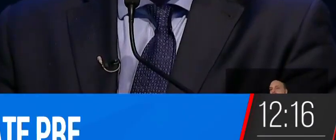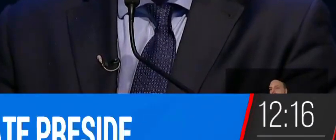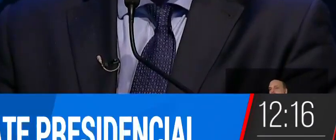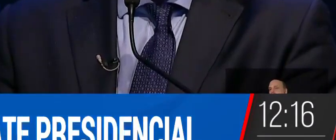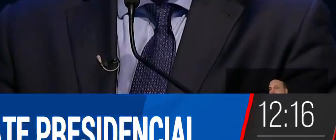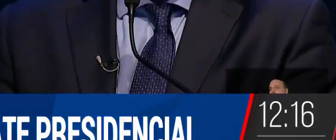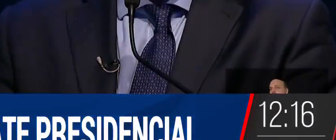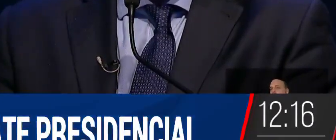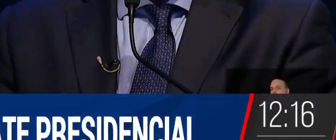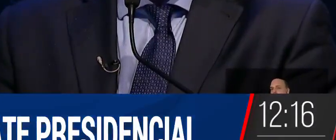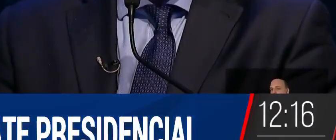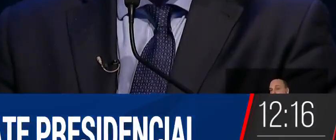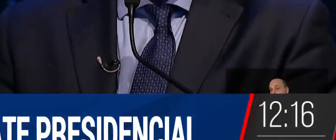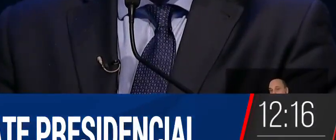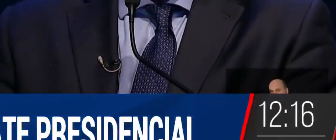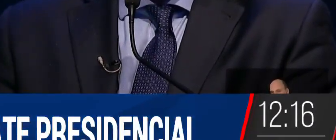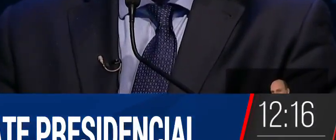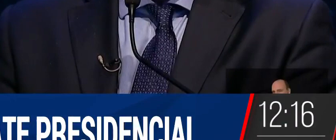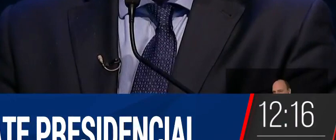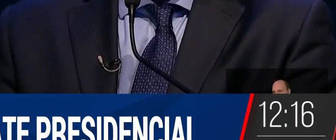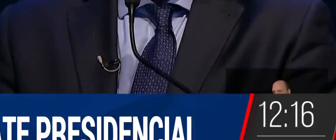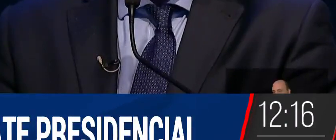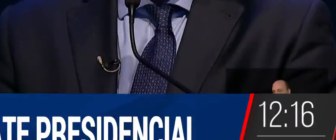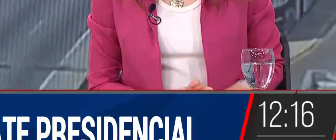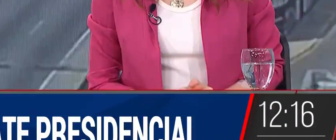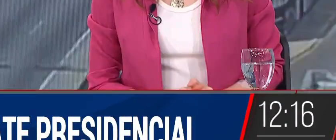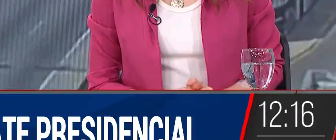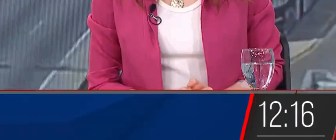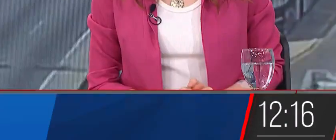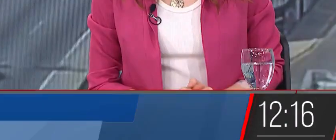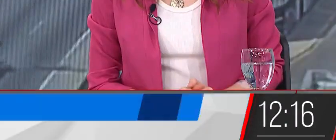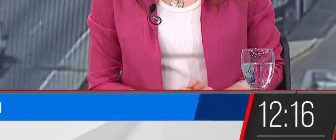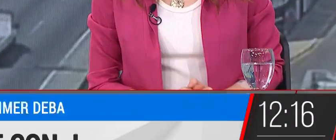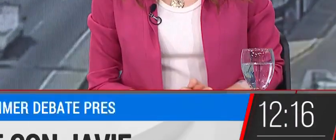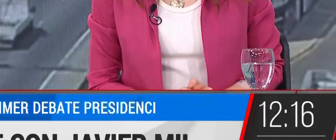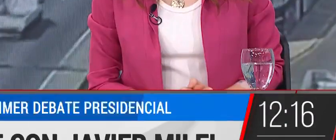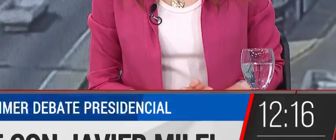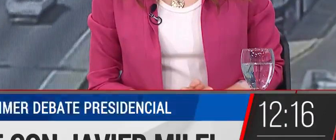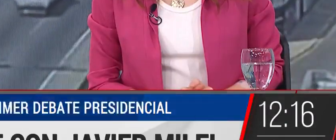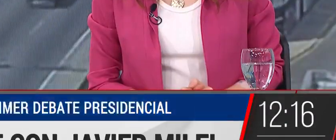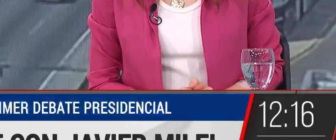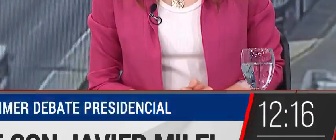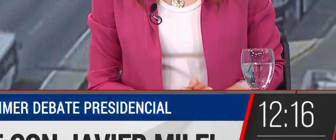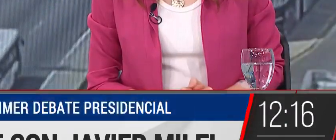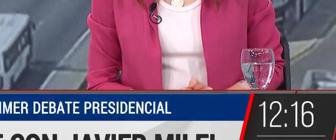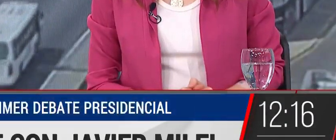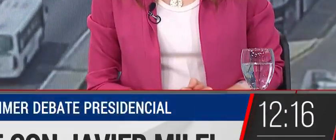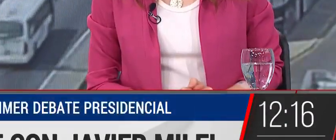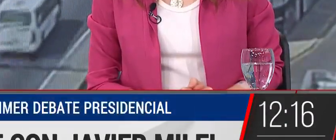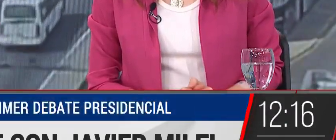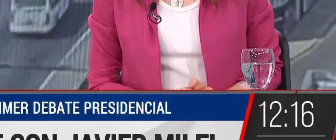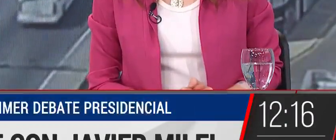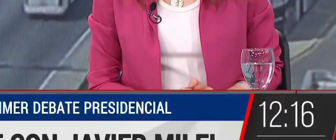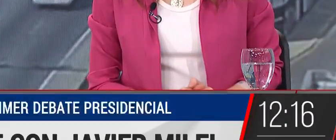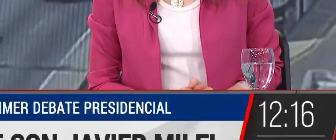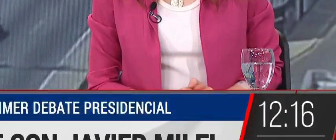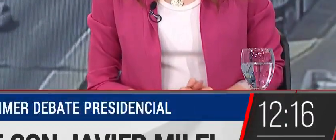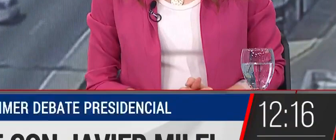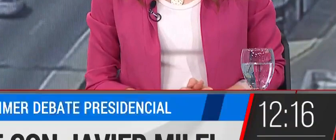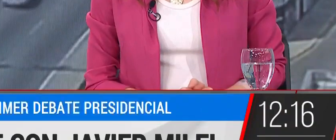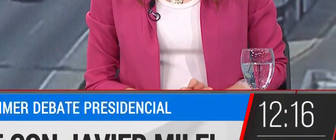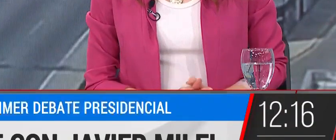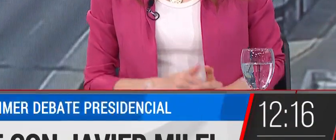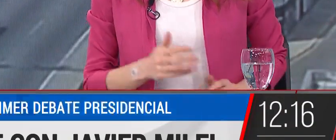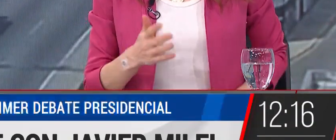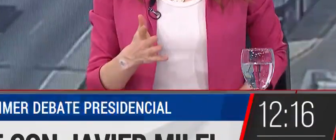la fuerza y la voluntad para sacarlas del medio interacción más gestual de Javier Miley cuando escuchaba la respuesta de